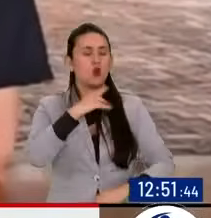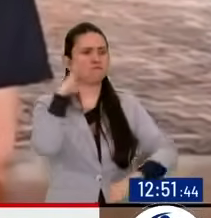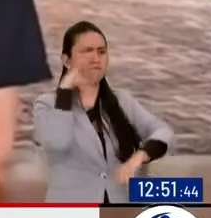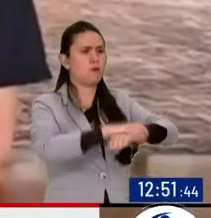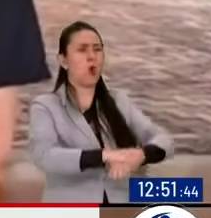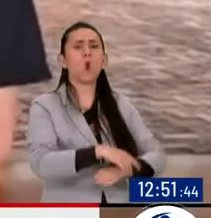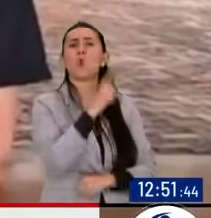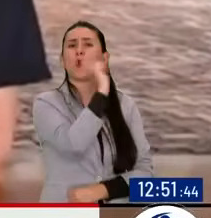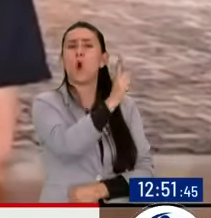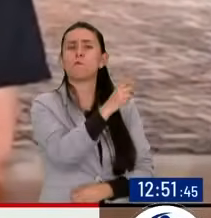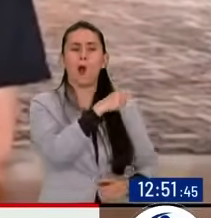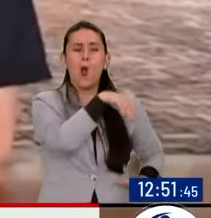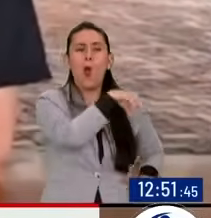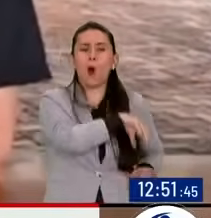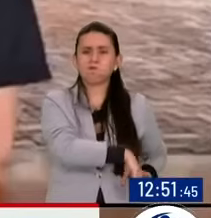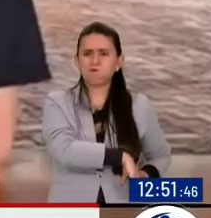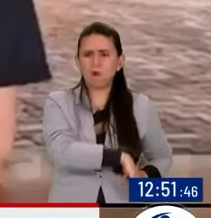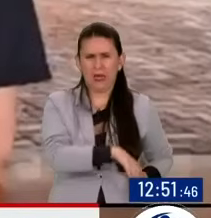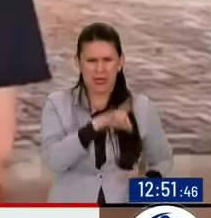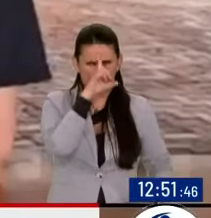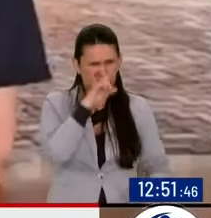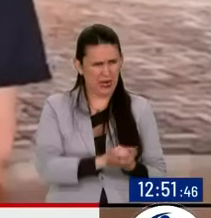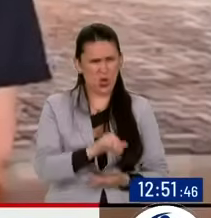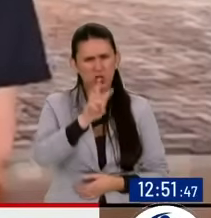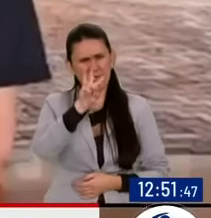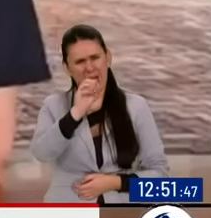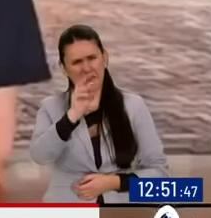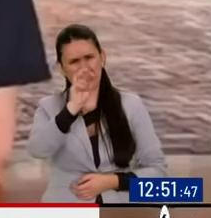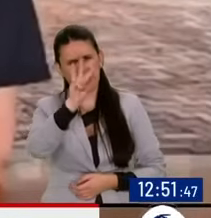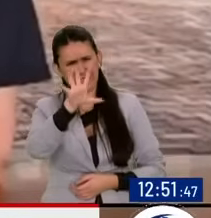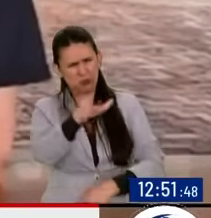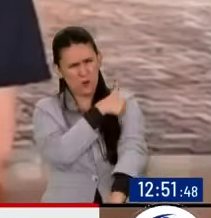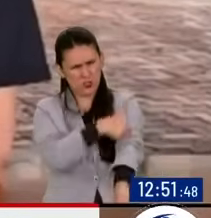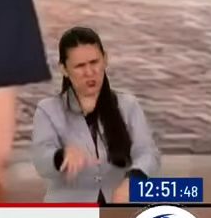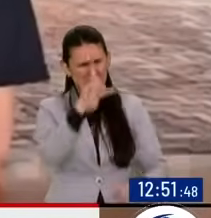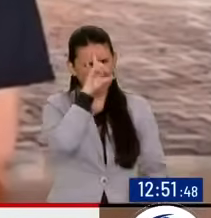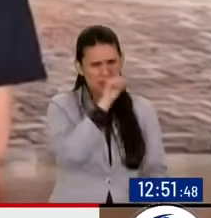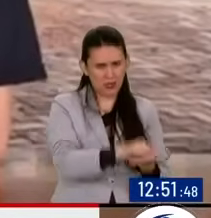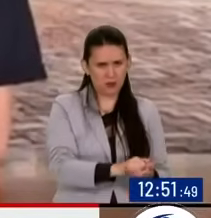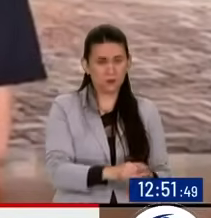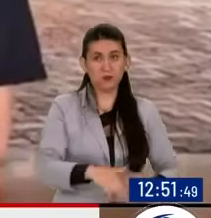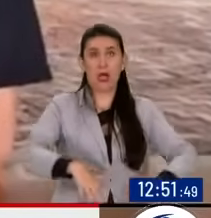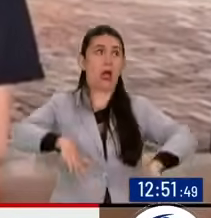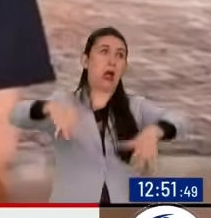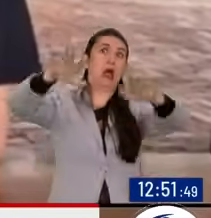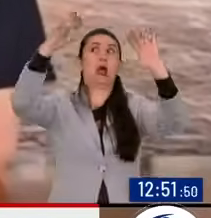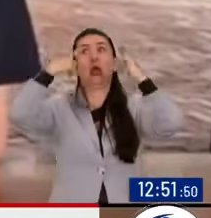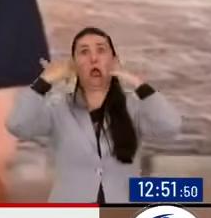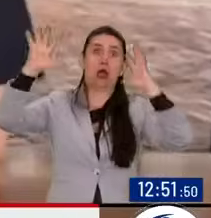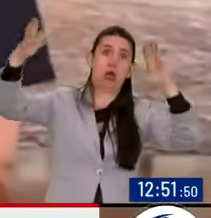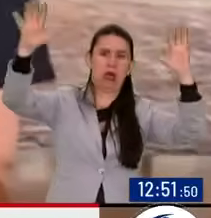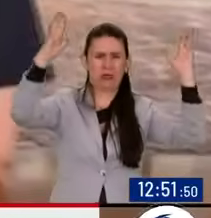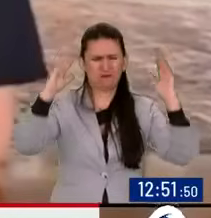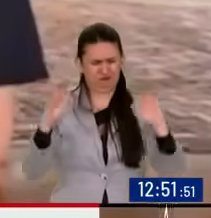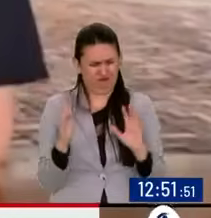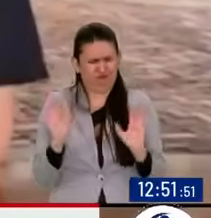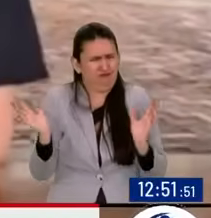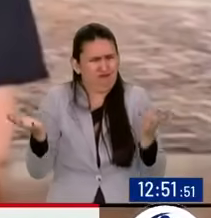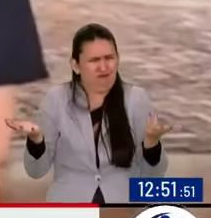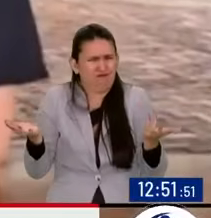llevaba Una nómina creo que alrededor de 30 5 millones de pesos y arman semejante escándalo cuando no O